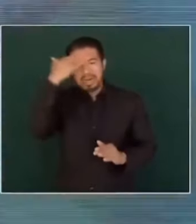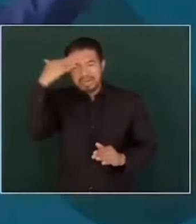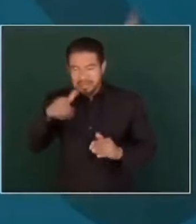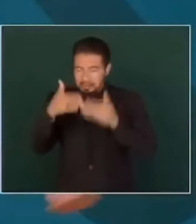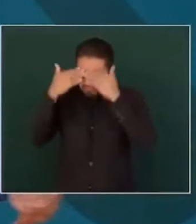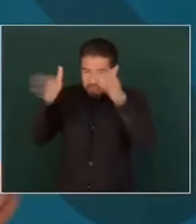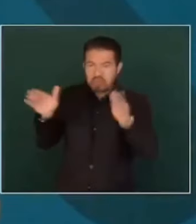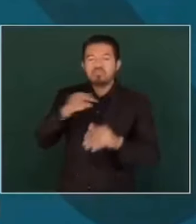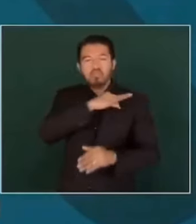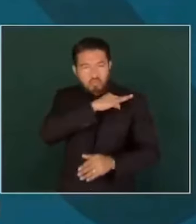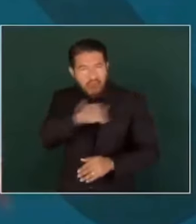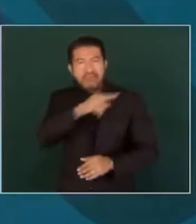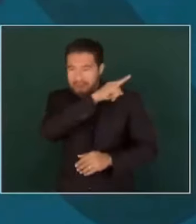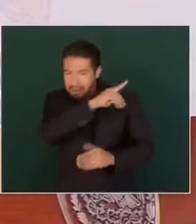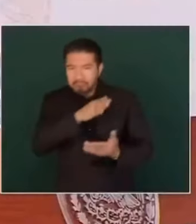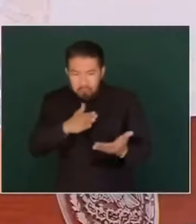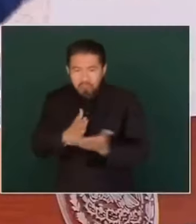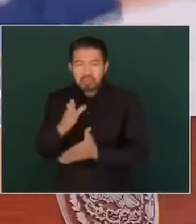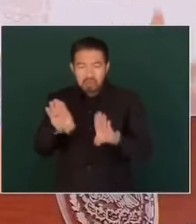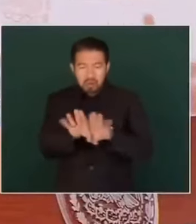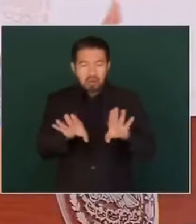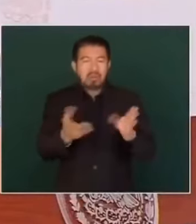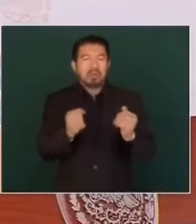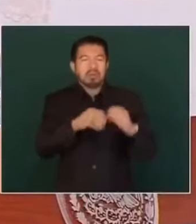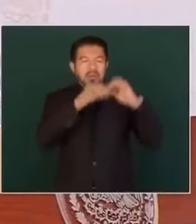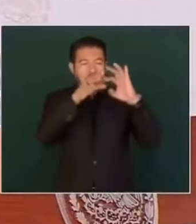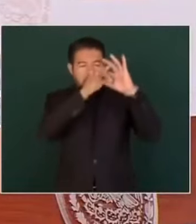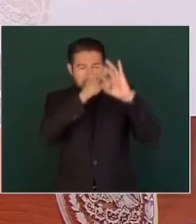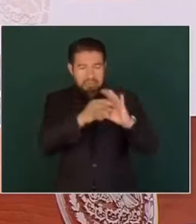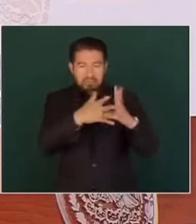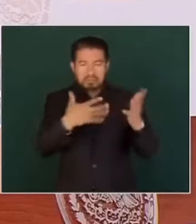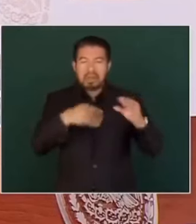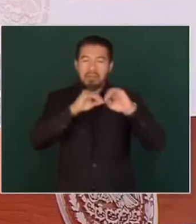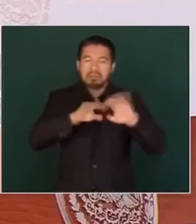de saber cómo se arman estas campañas